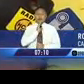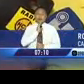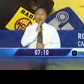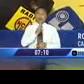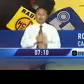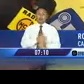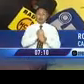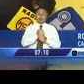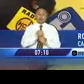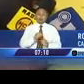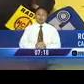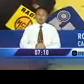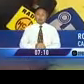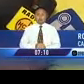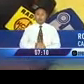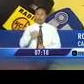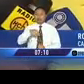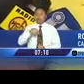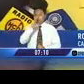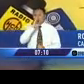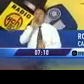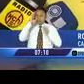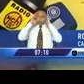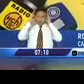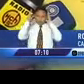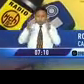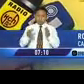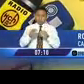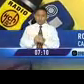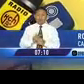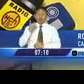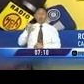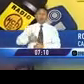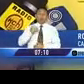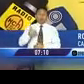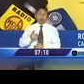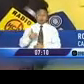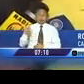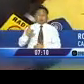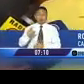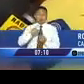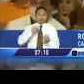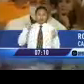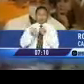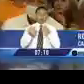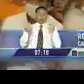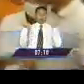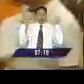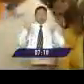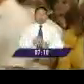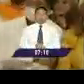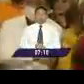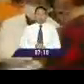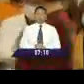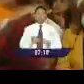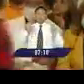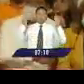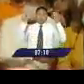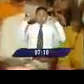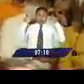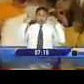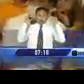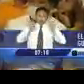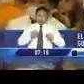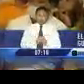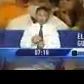seguridad, y nunca ha sido atendido. Necesariamente Durán urge un cambio ya. En el caso de Guayaquil, también se